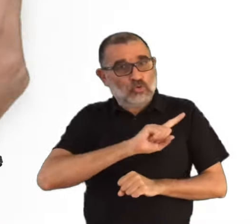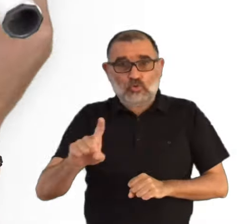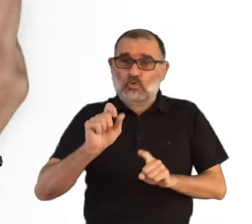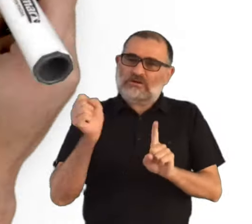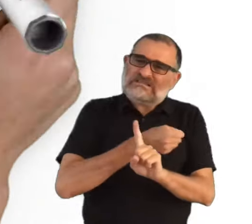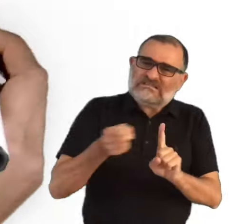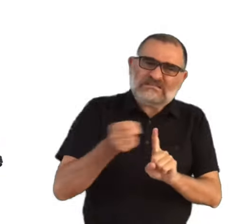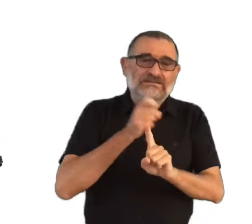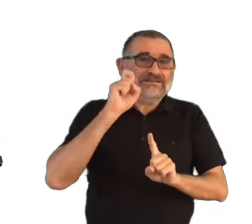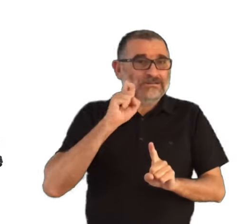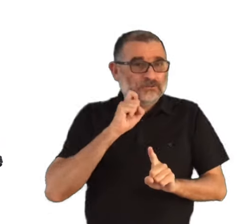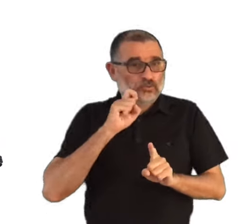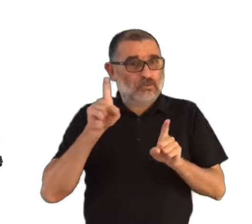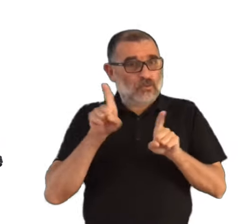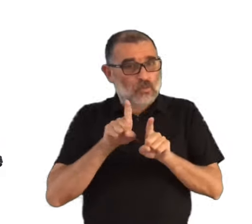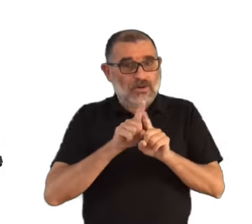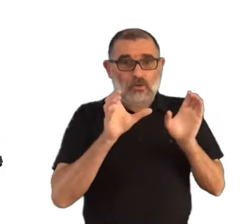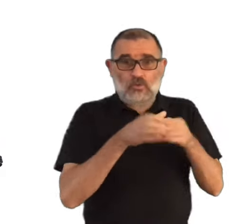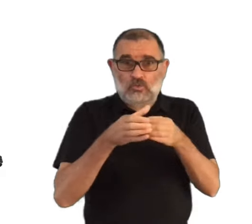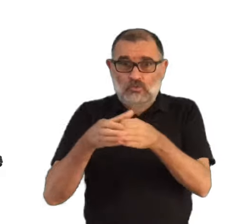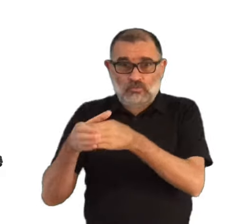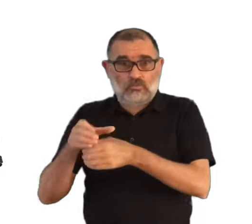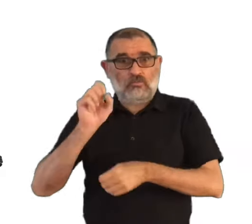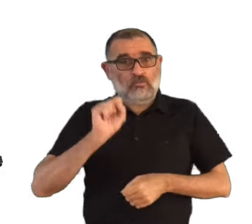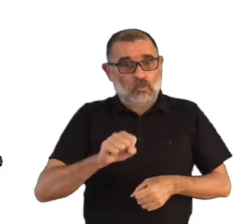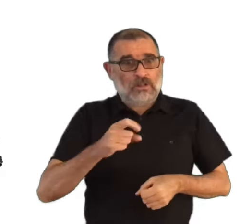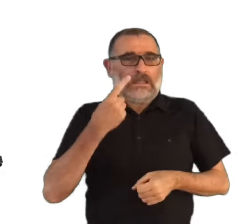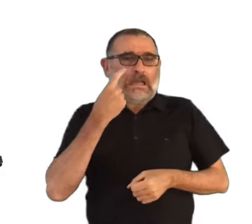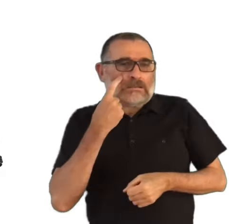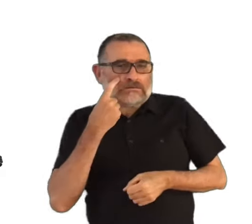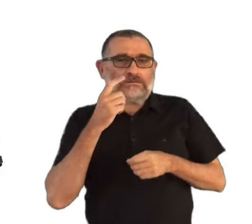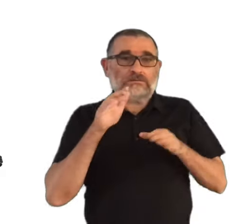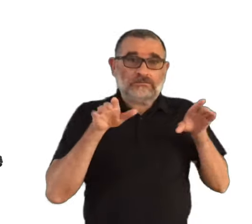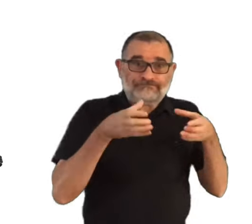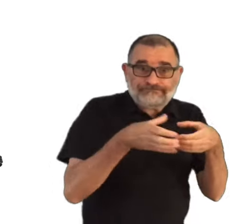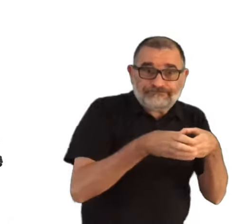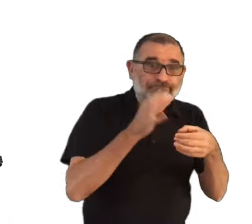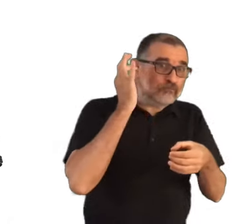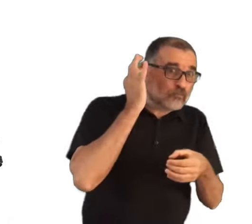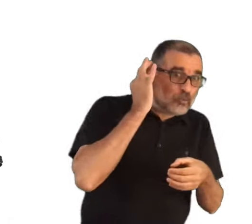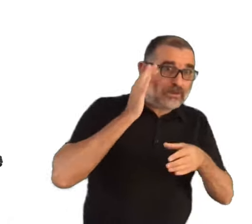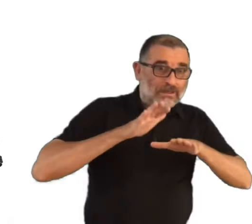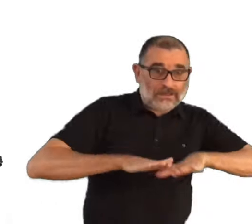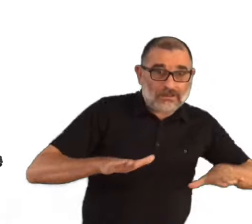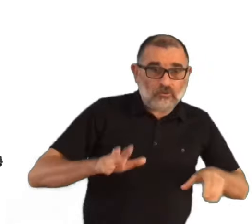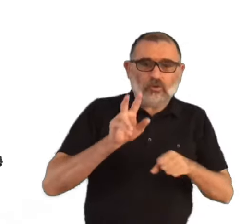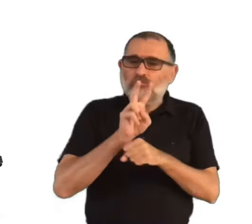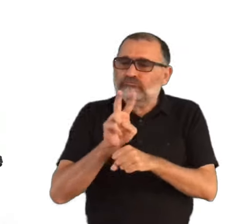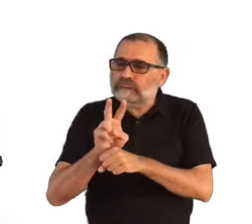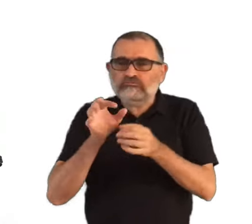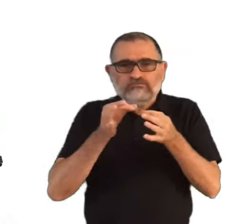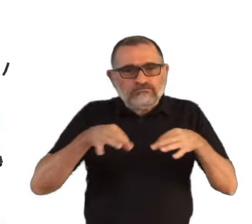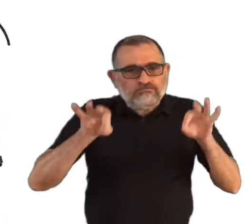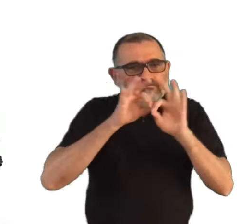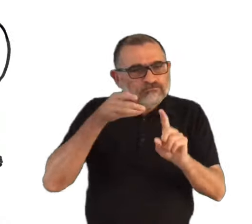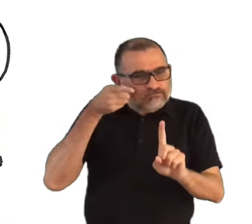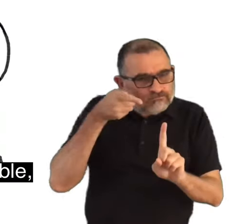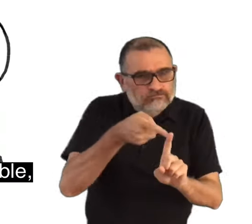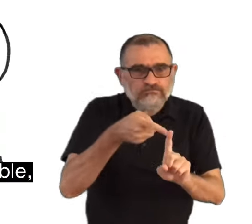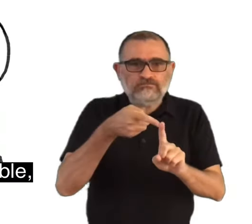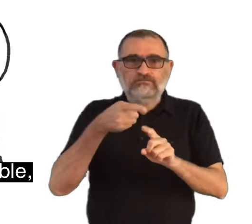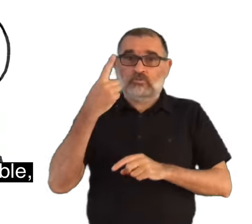ser sometidas a violencia sexual. Los grupos que corren riesgos particulares, como las mujeres y los niños, gozan de protección específica.